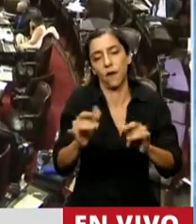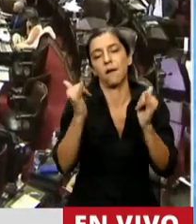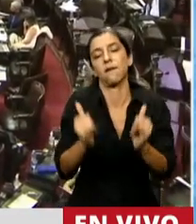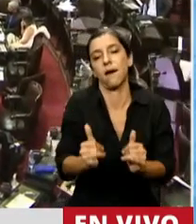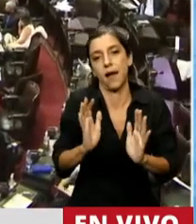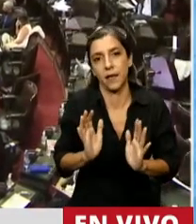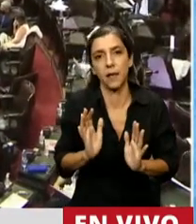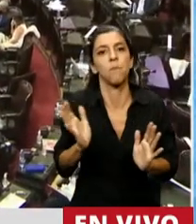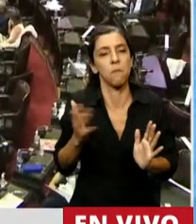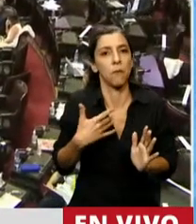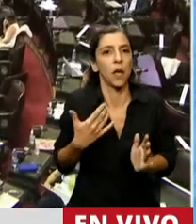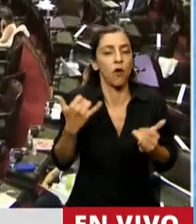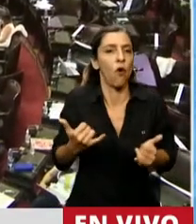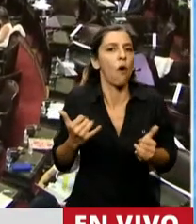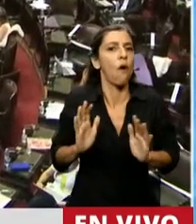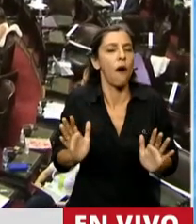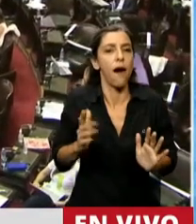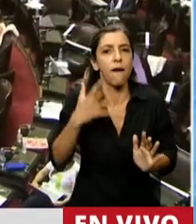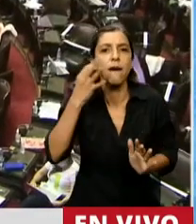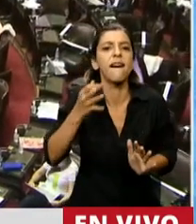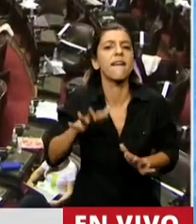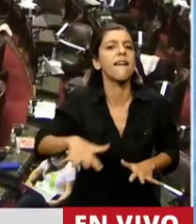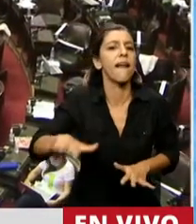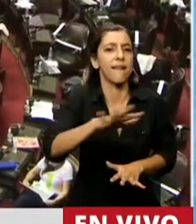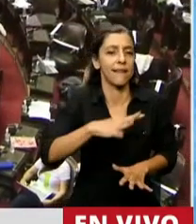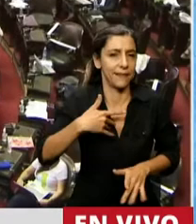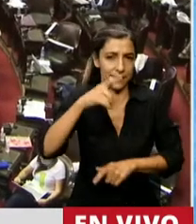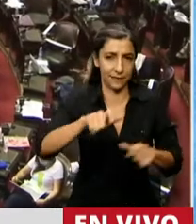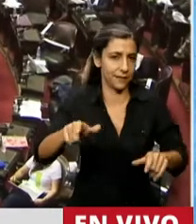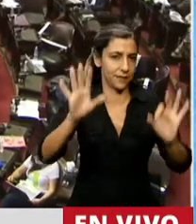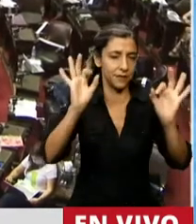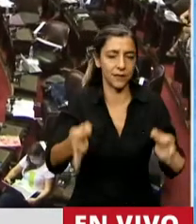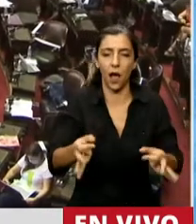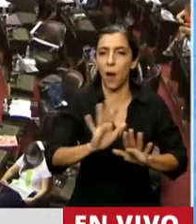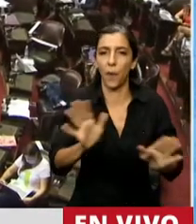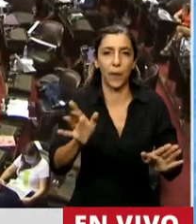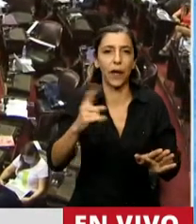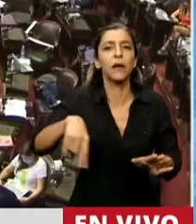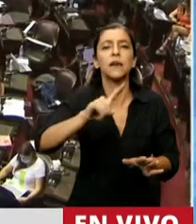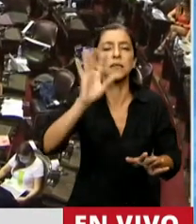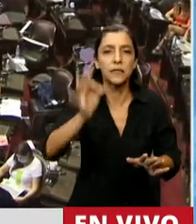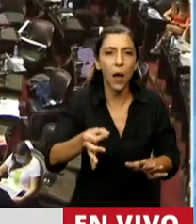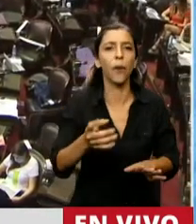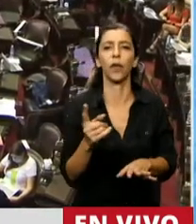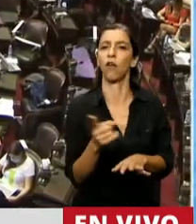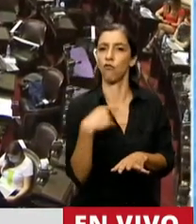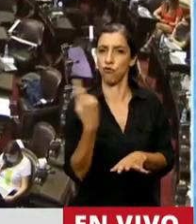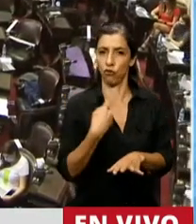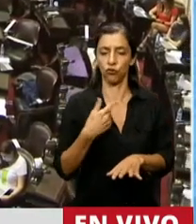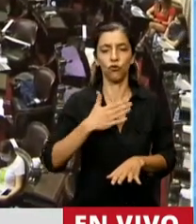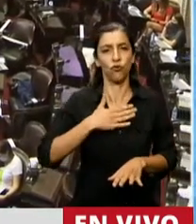hay otra realidad que la gente sabe exactamente que somos nosotros los que estamos hoy